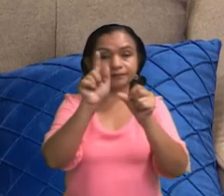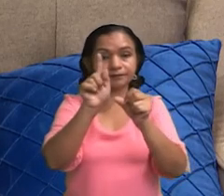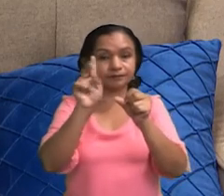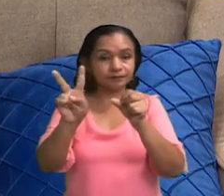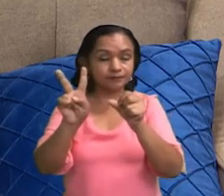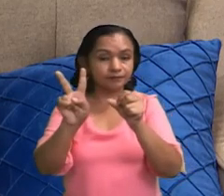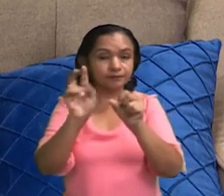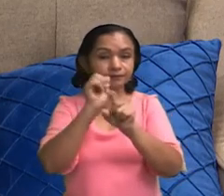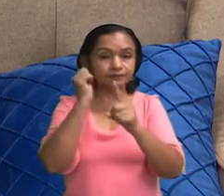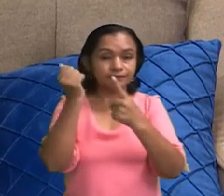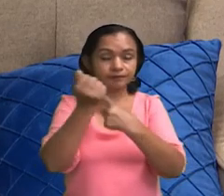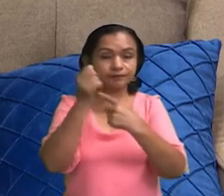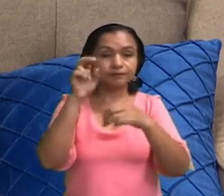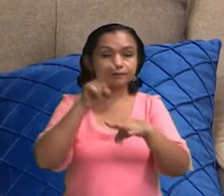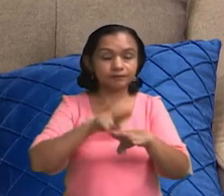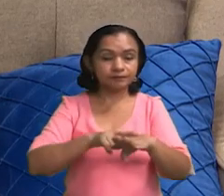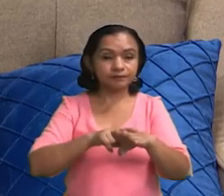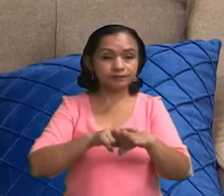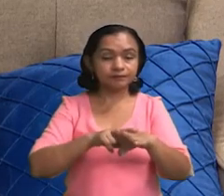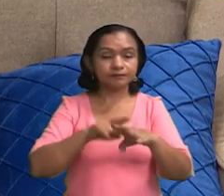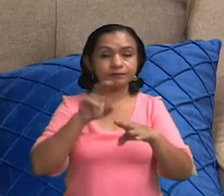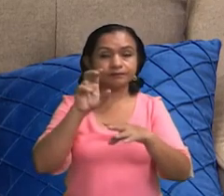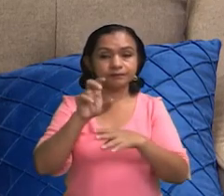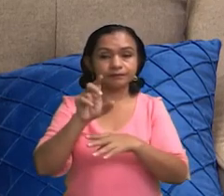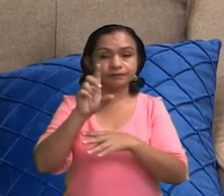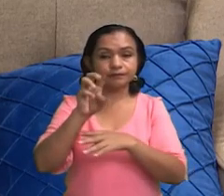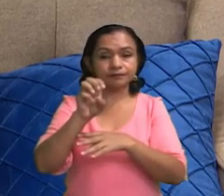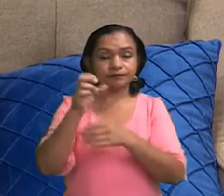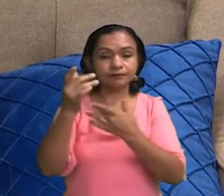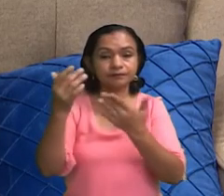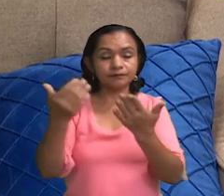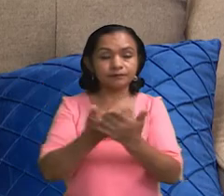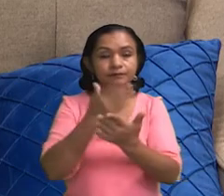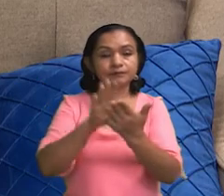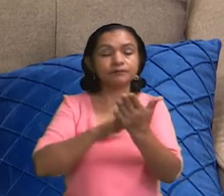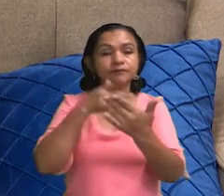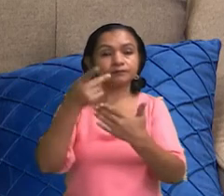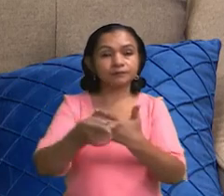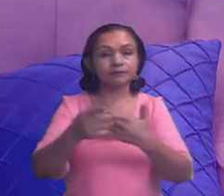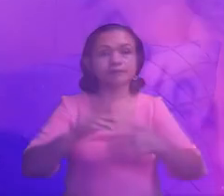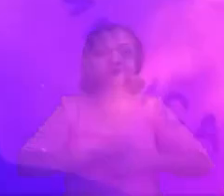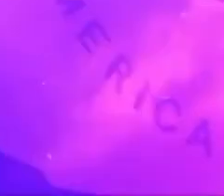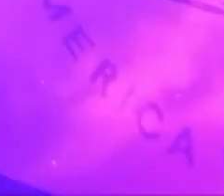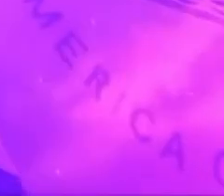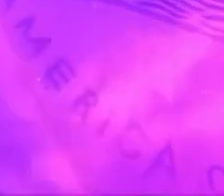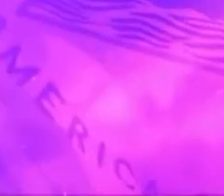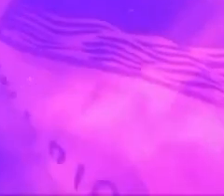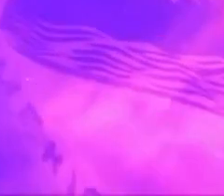parlamentario, el canal de la Asamblea Nacional. Estuvo con ustedes Elmer Marcia y les esperamos en una nueva edición.